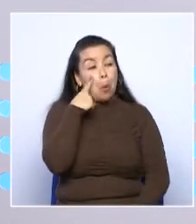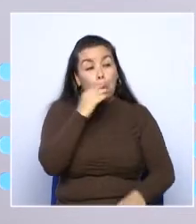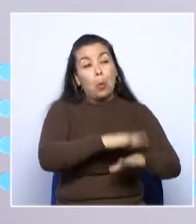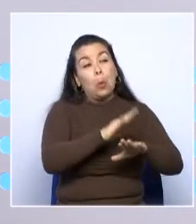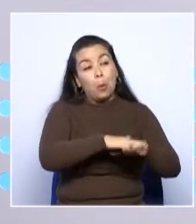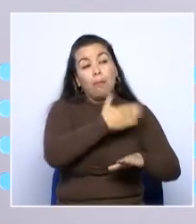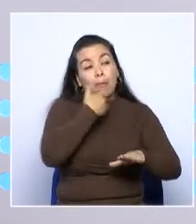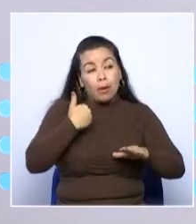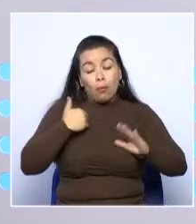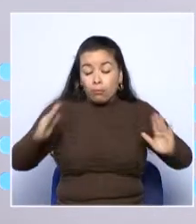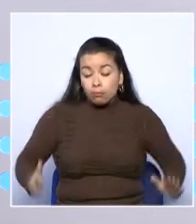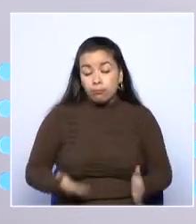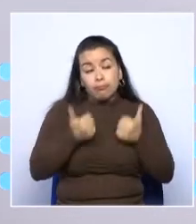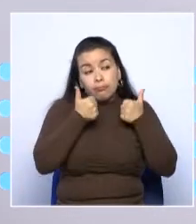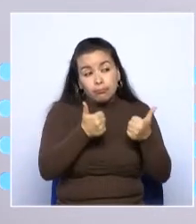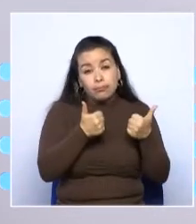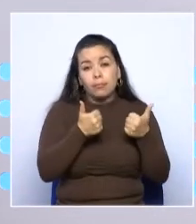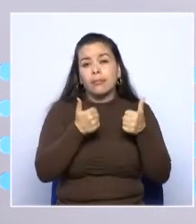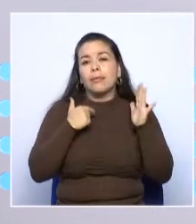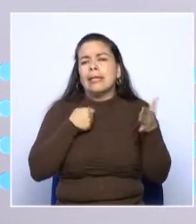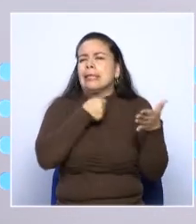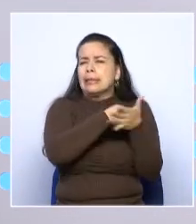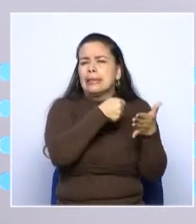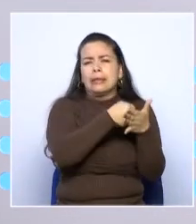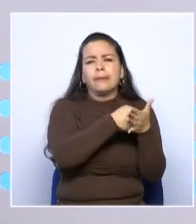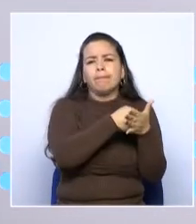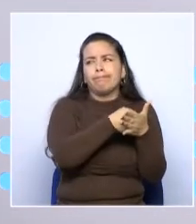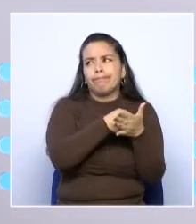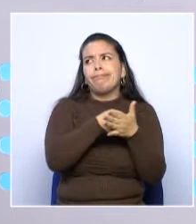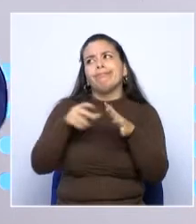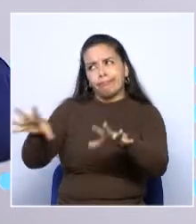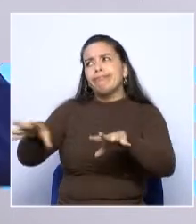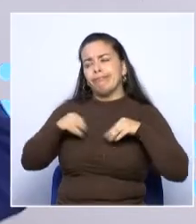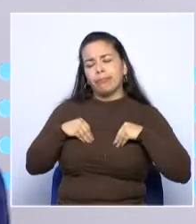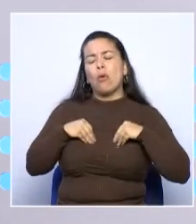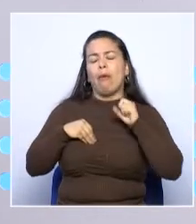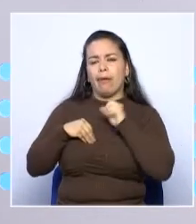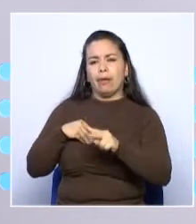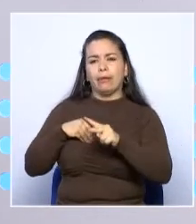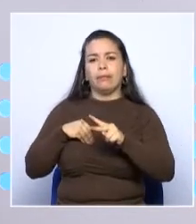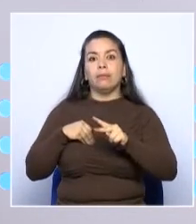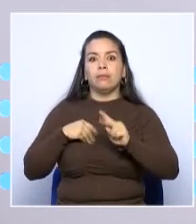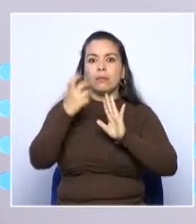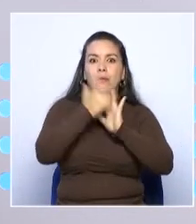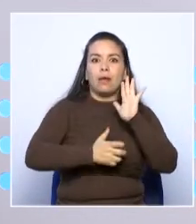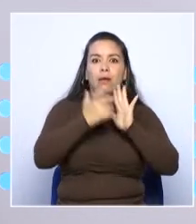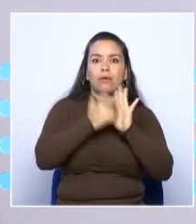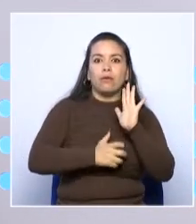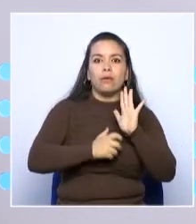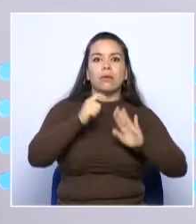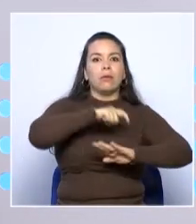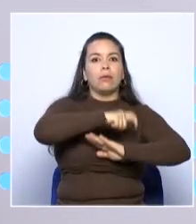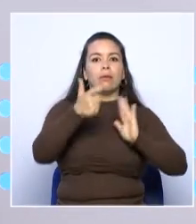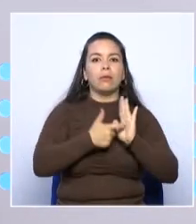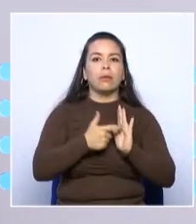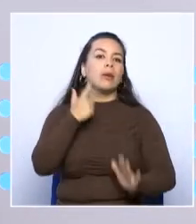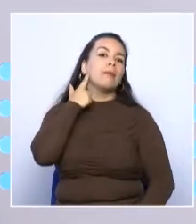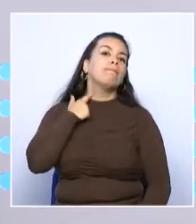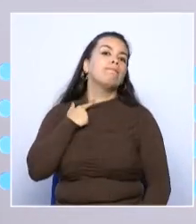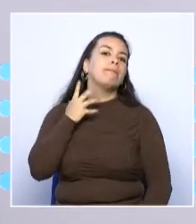bien, uno no sabe. Total, después de tanto insistirle, se hizo el diagnóstico ecográfico preventivo, cáncer de